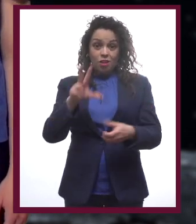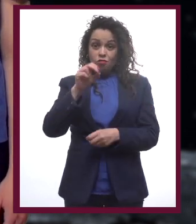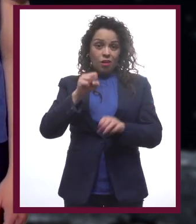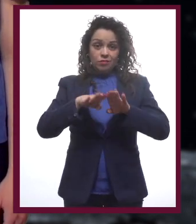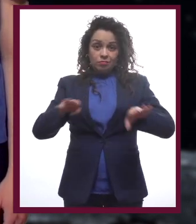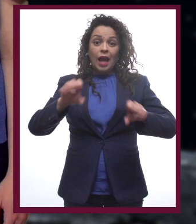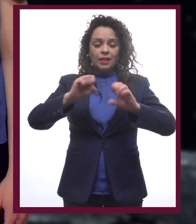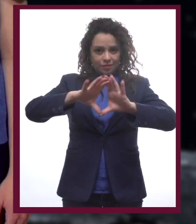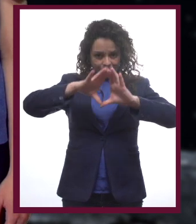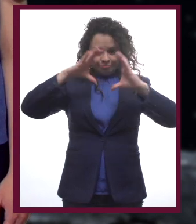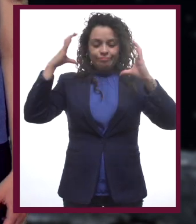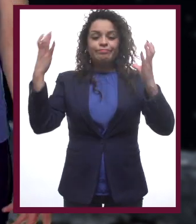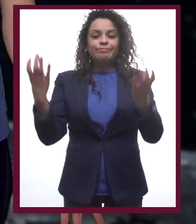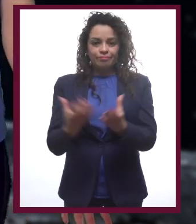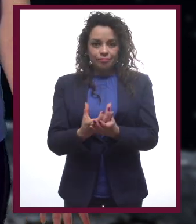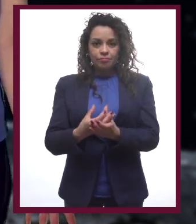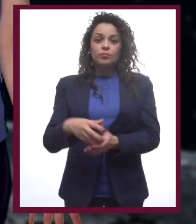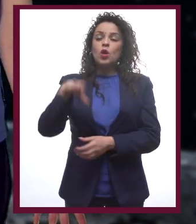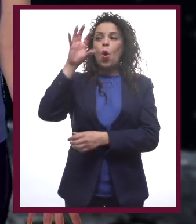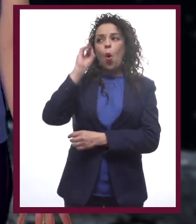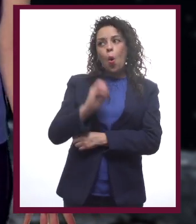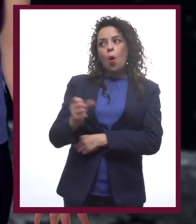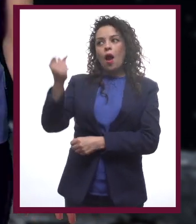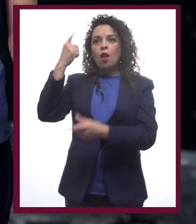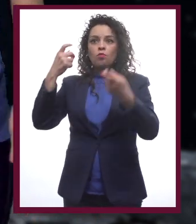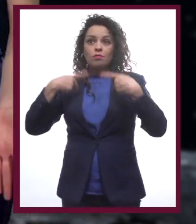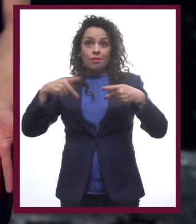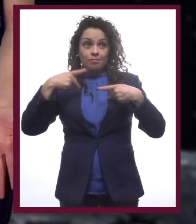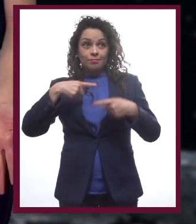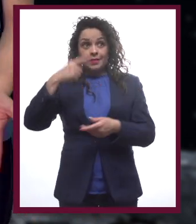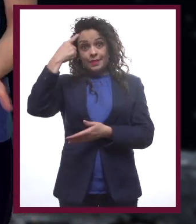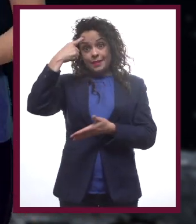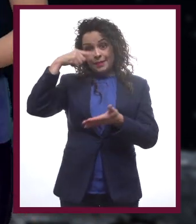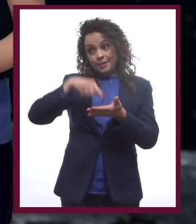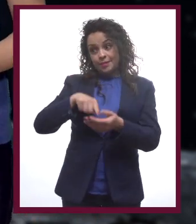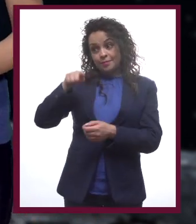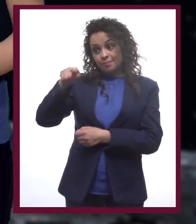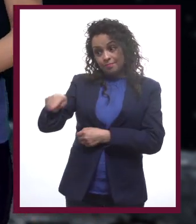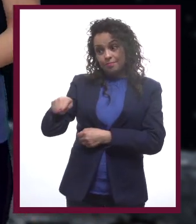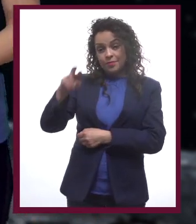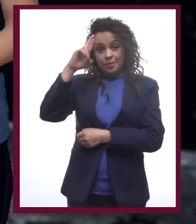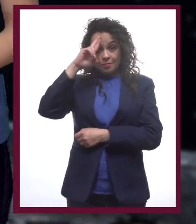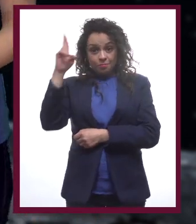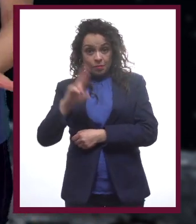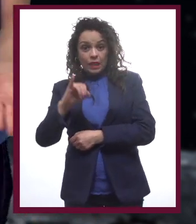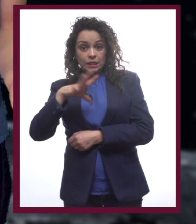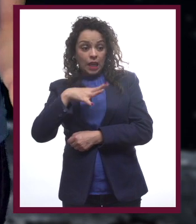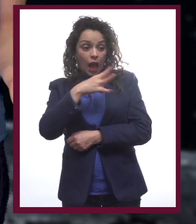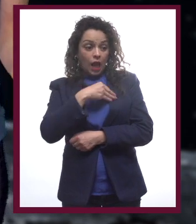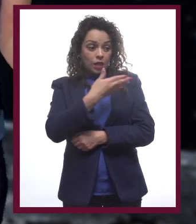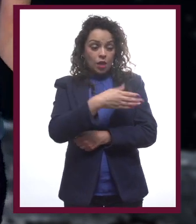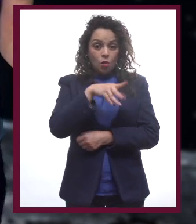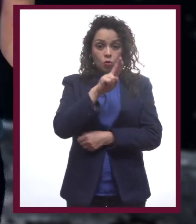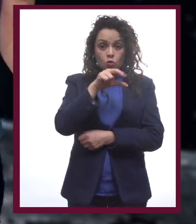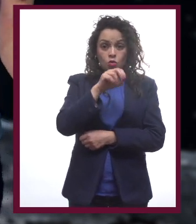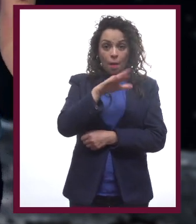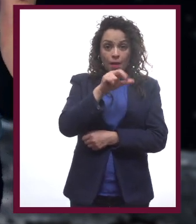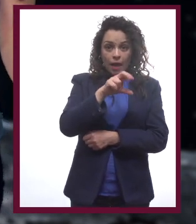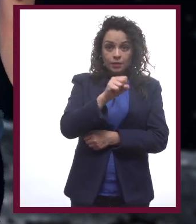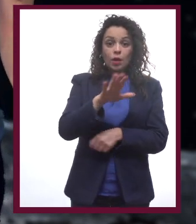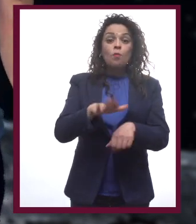que la Tierra es esférica. O así es como alguien piensa que Bruno Mars es hijo de Michael Jackson